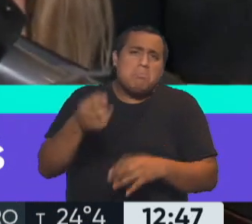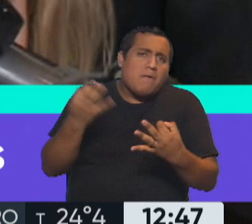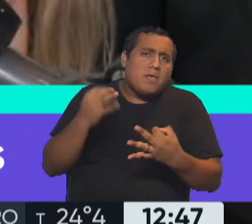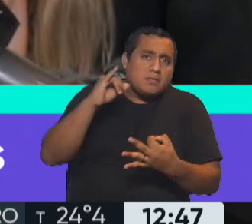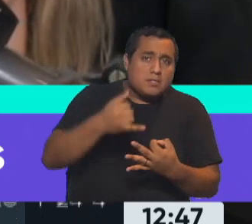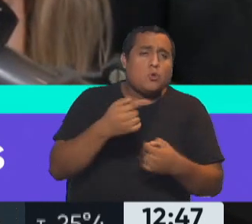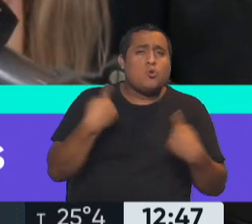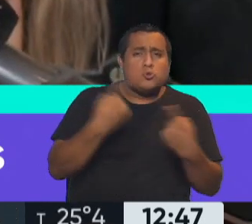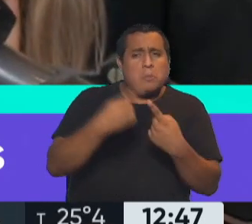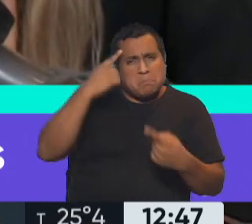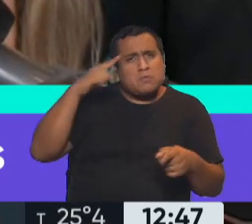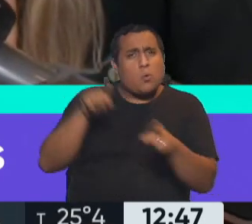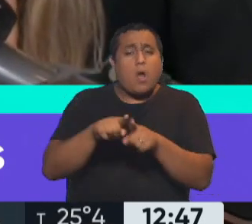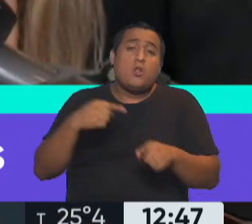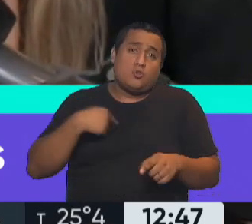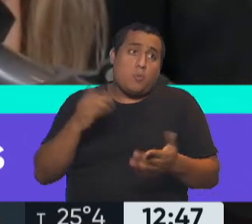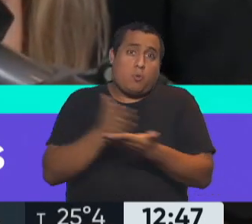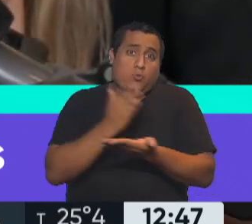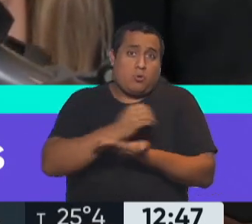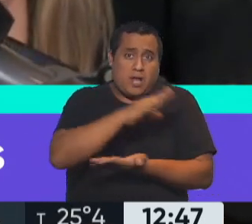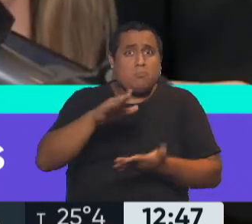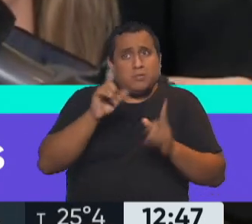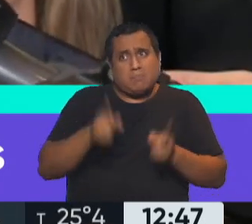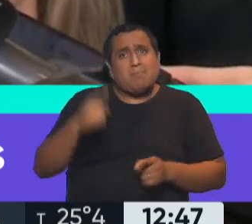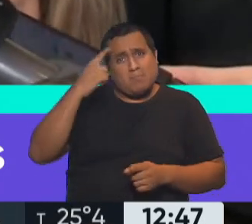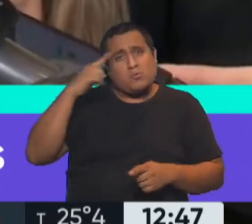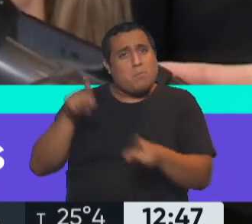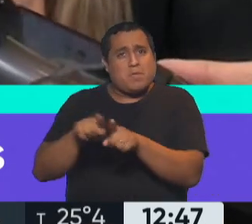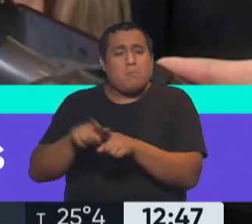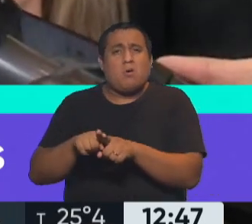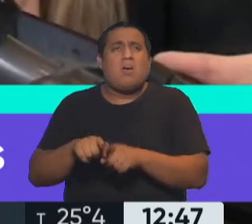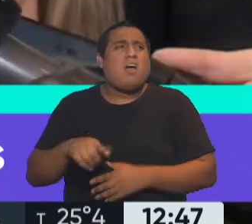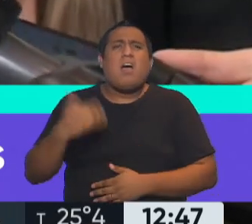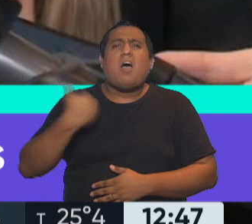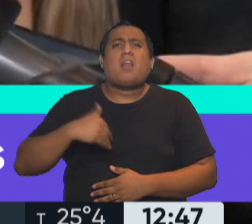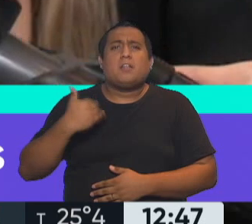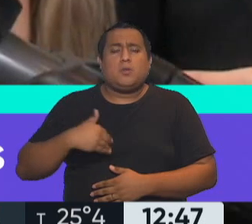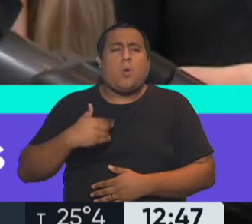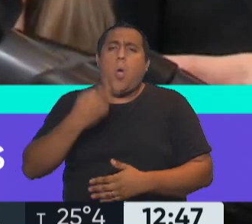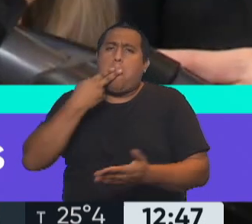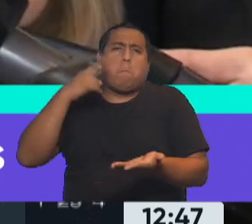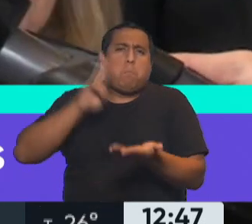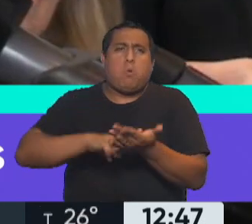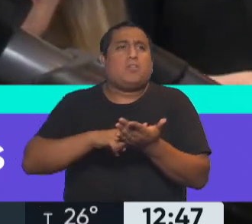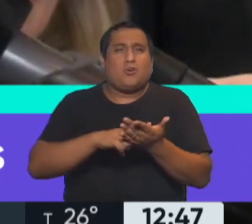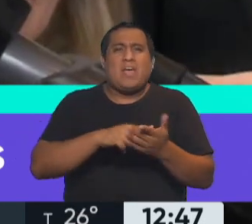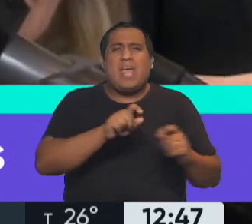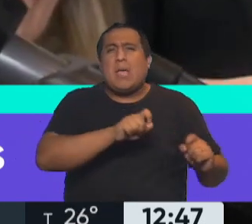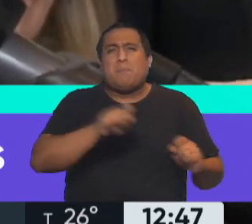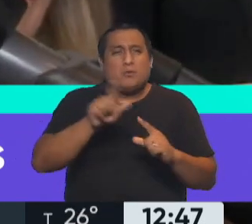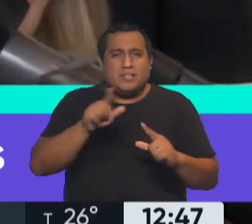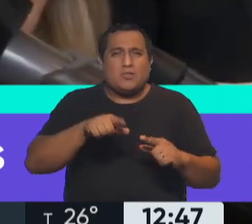los compartimos, en particular yo como productor agropecuario también. Argentina no puede estar cobrando un impuesto a la exportación de